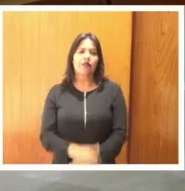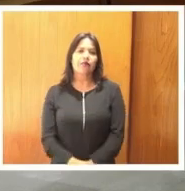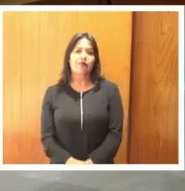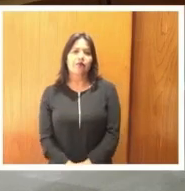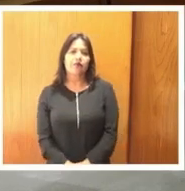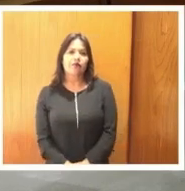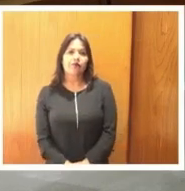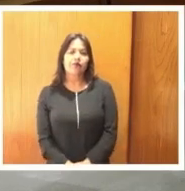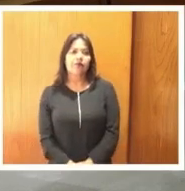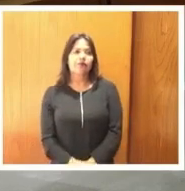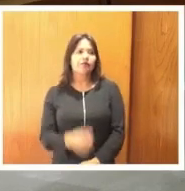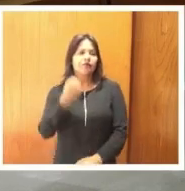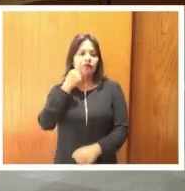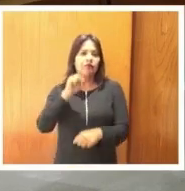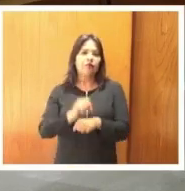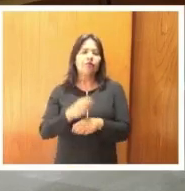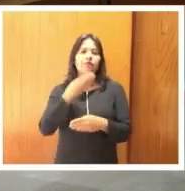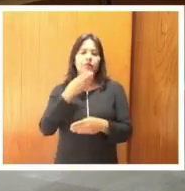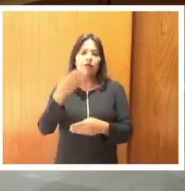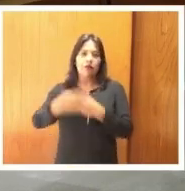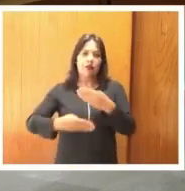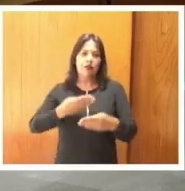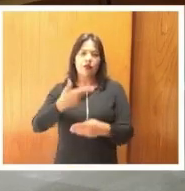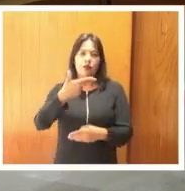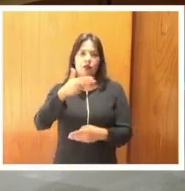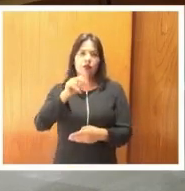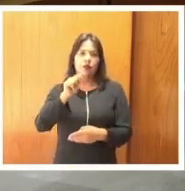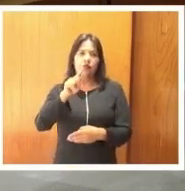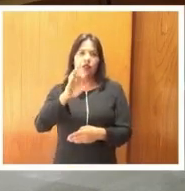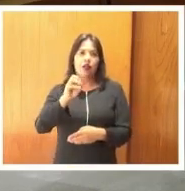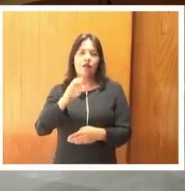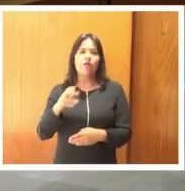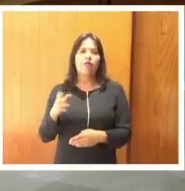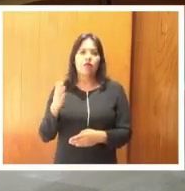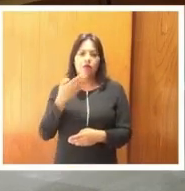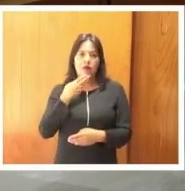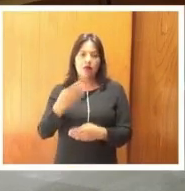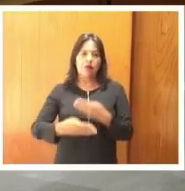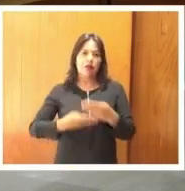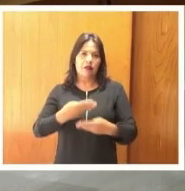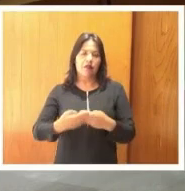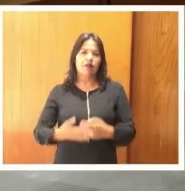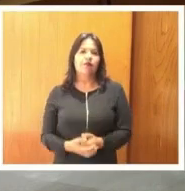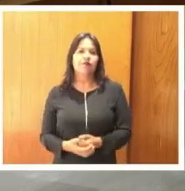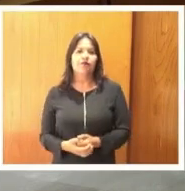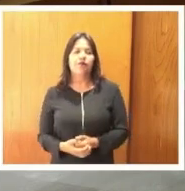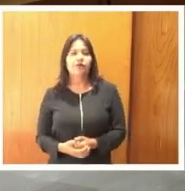Gracias, secretario. Damos la bienvenida a Gustavo Parra. A distancia, no lo había saludado. Gustavo, bienvenido.